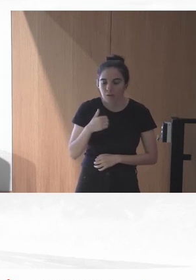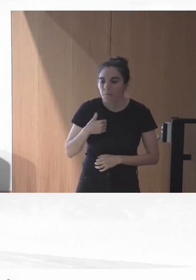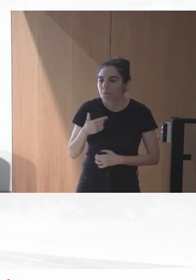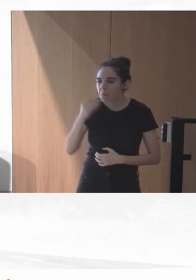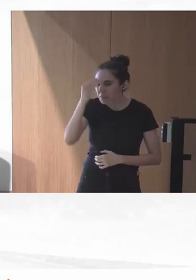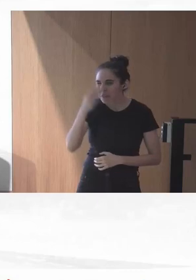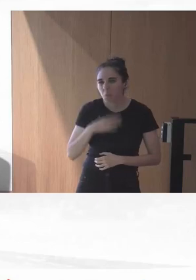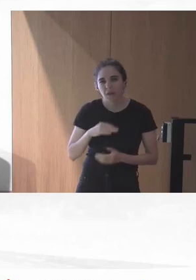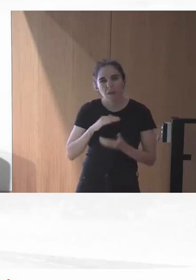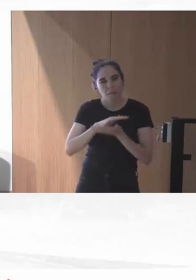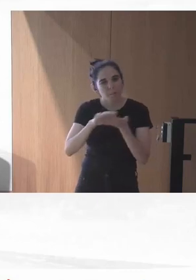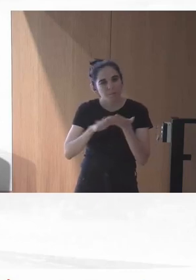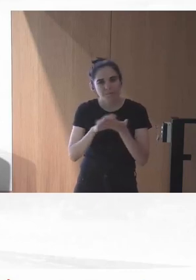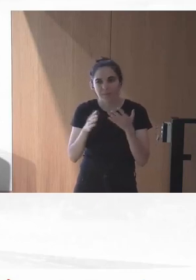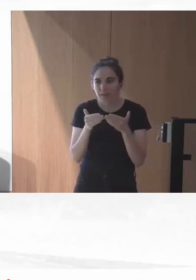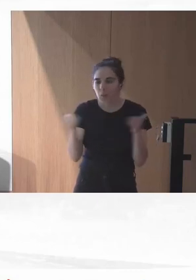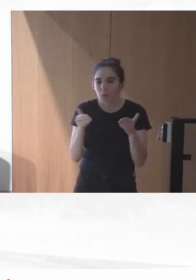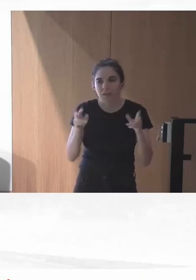del acceso a la justicia,